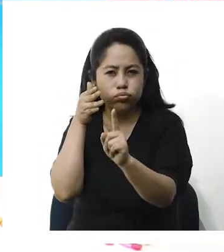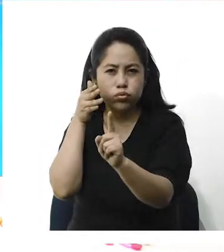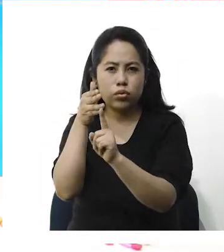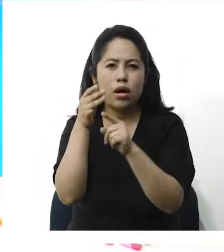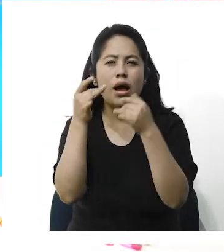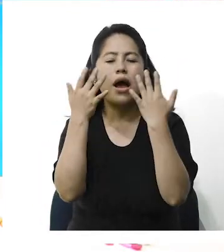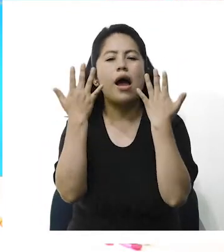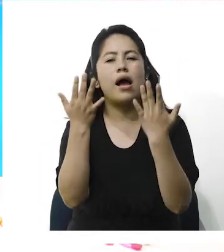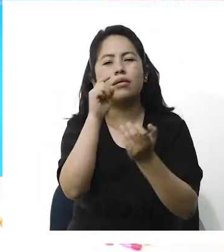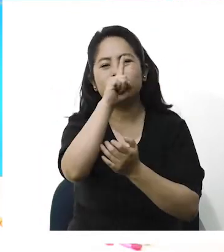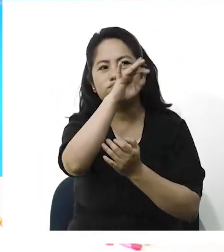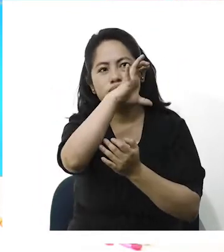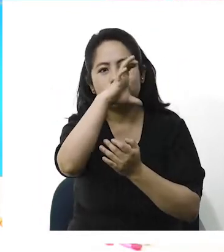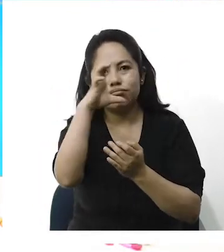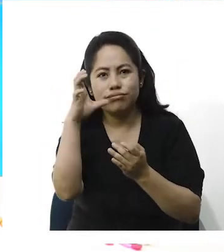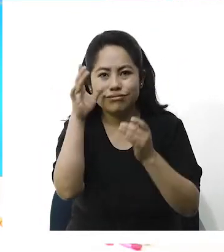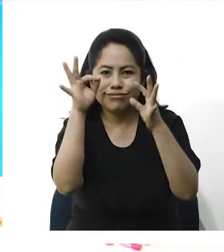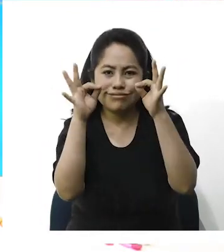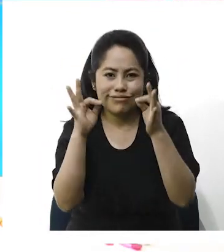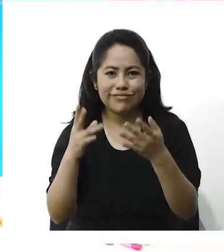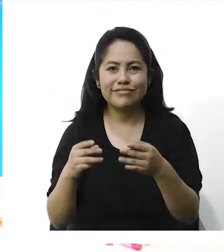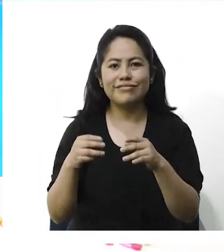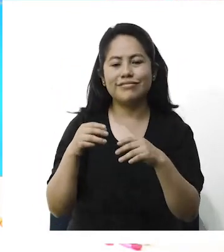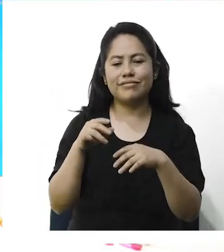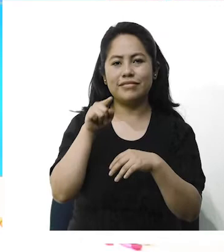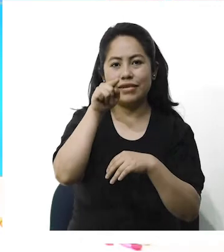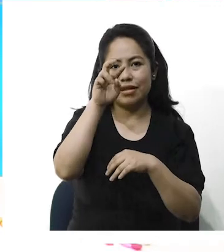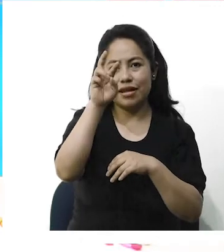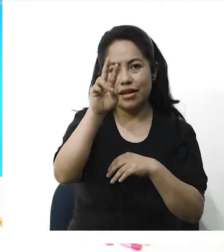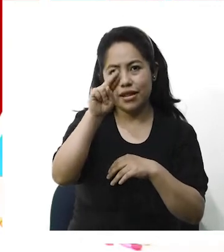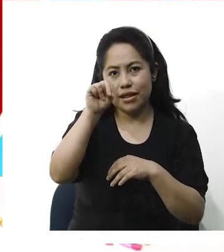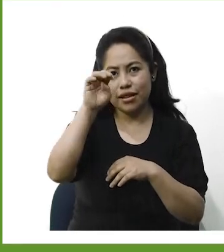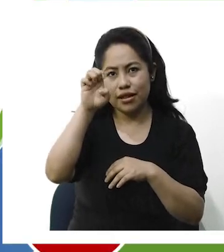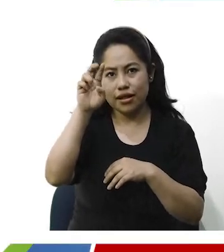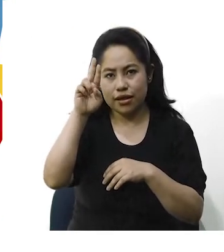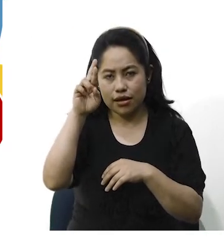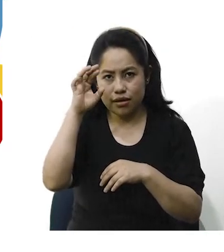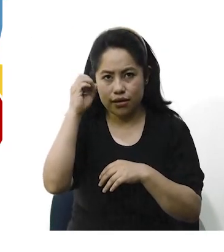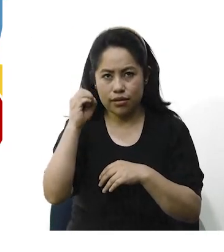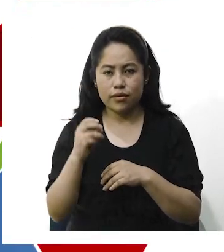neurotransmisores, pero veremos los más importantes en el siguiente video.